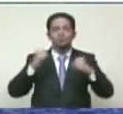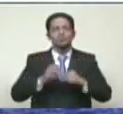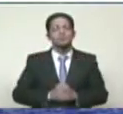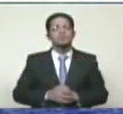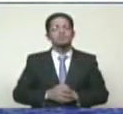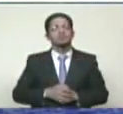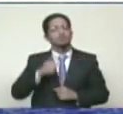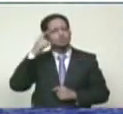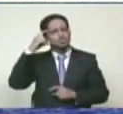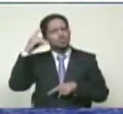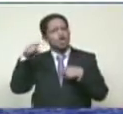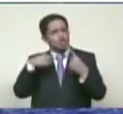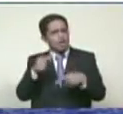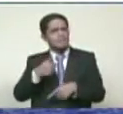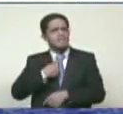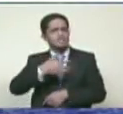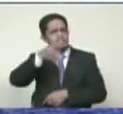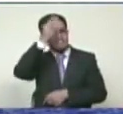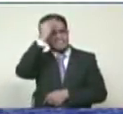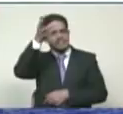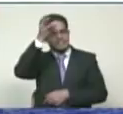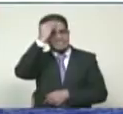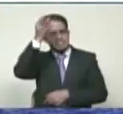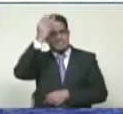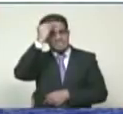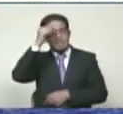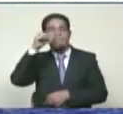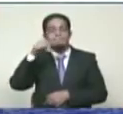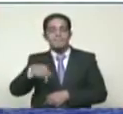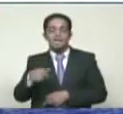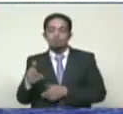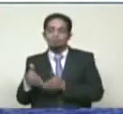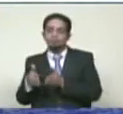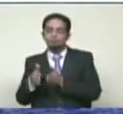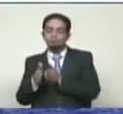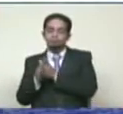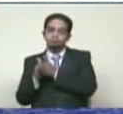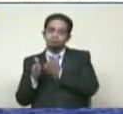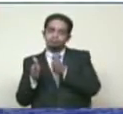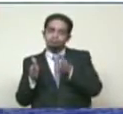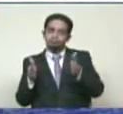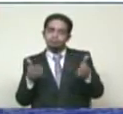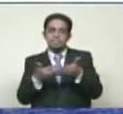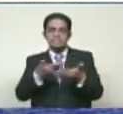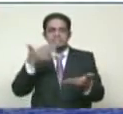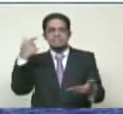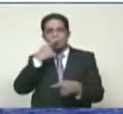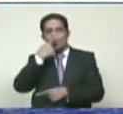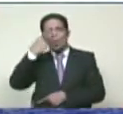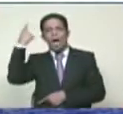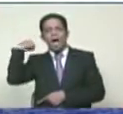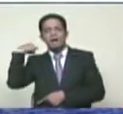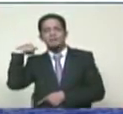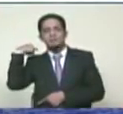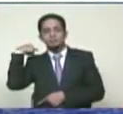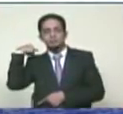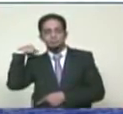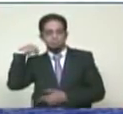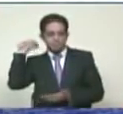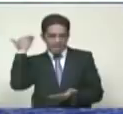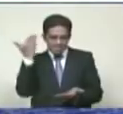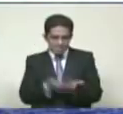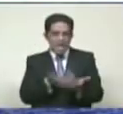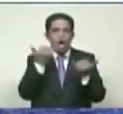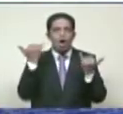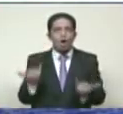Todos los días aprendo, pero este año, del 20 de mayo, de hace un año de victorias a hoy, yo puedo